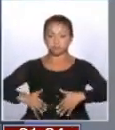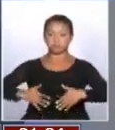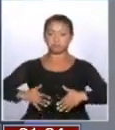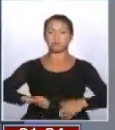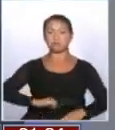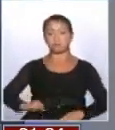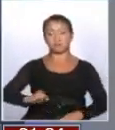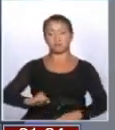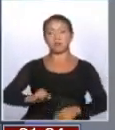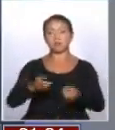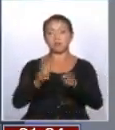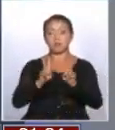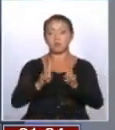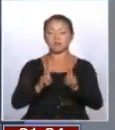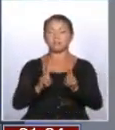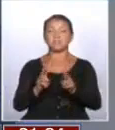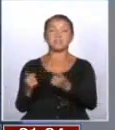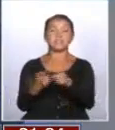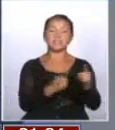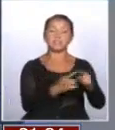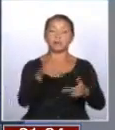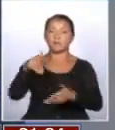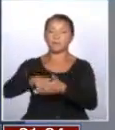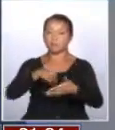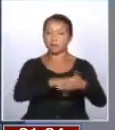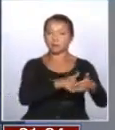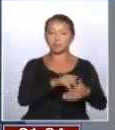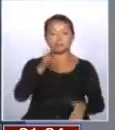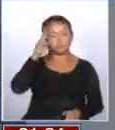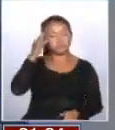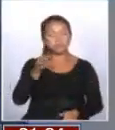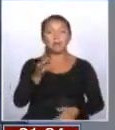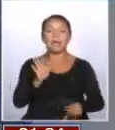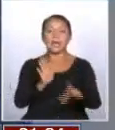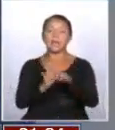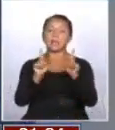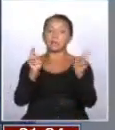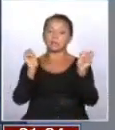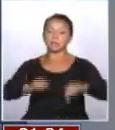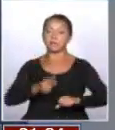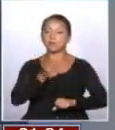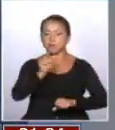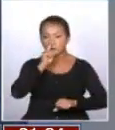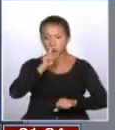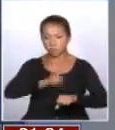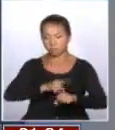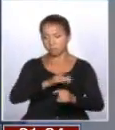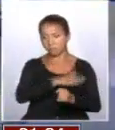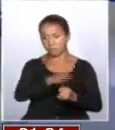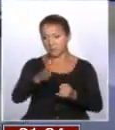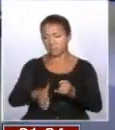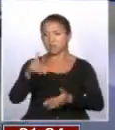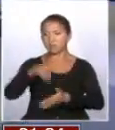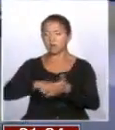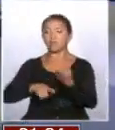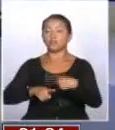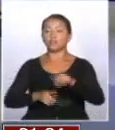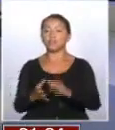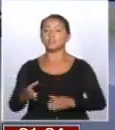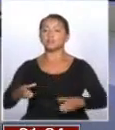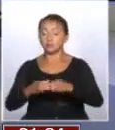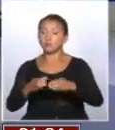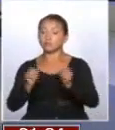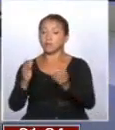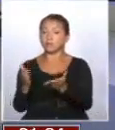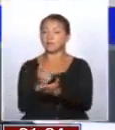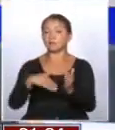de parlamentarios de la oposición que se han convencido que son leyes que debemos aprobar en el corto plazo. Yo entiendo que con votos de parlamentarios del otro sector se va a alcanzar la